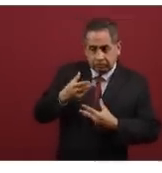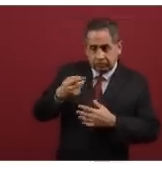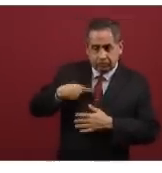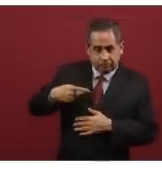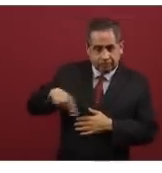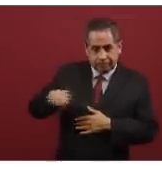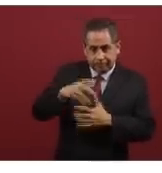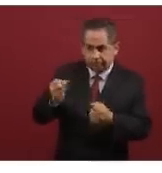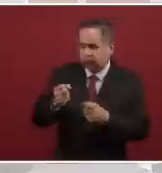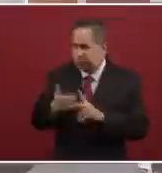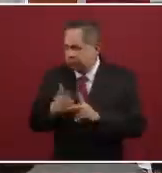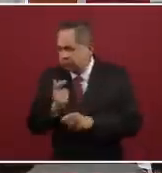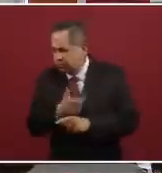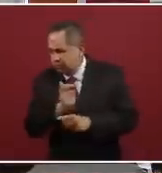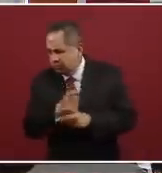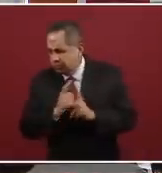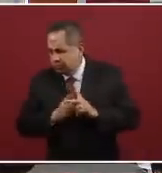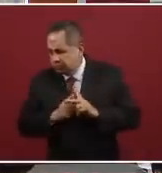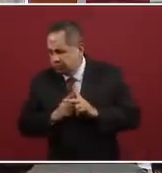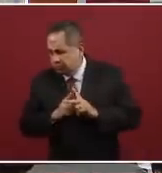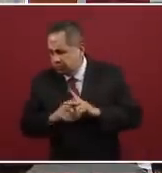afectados.